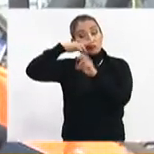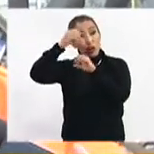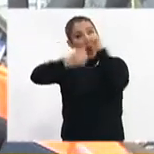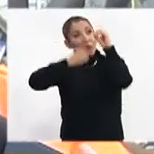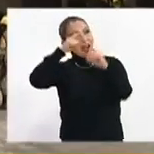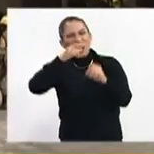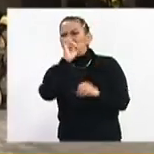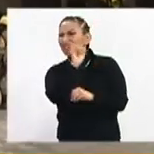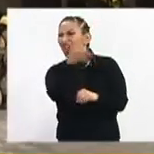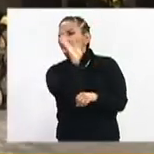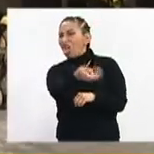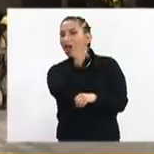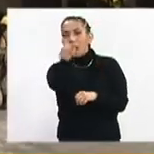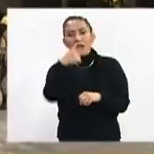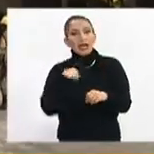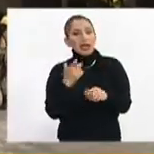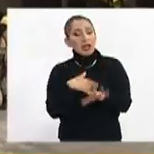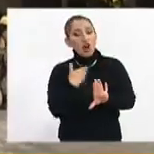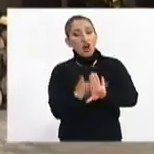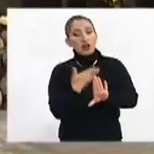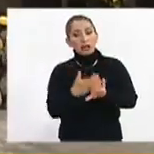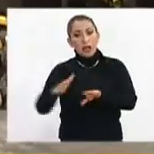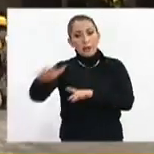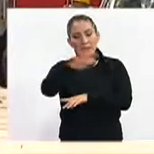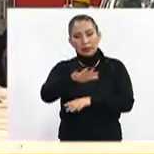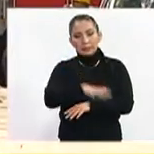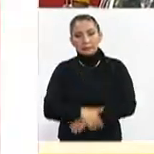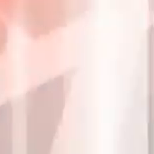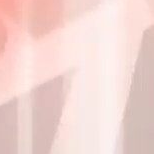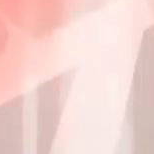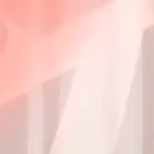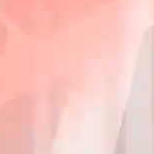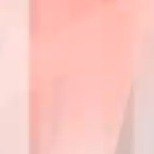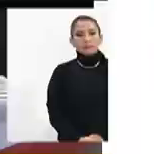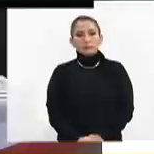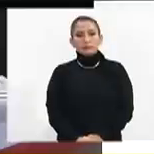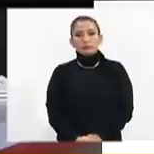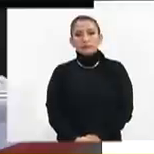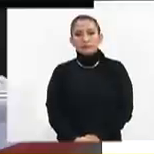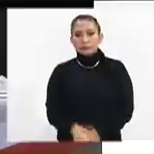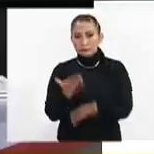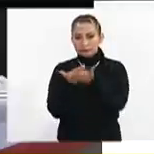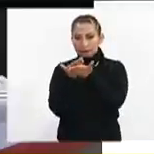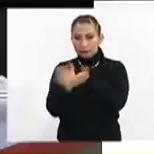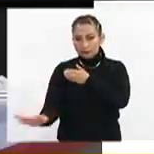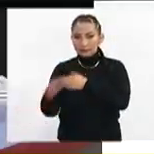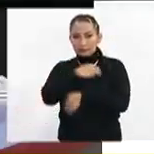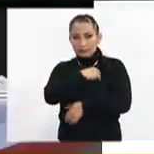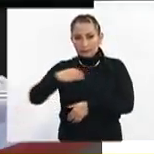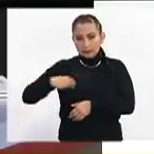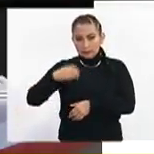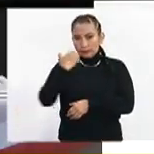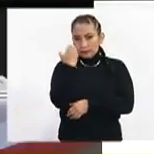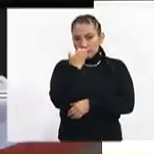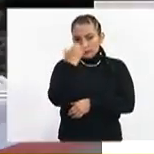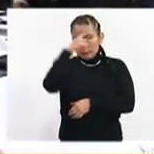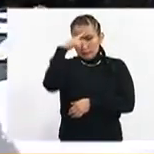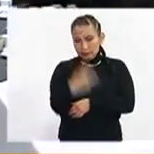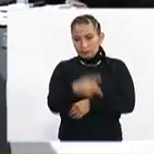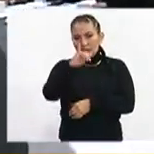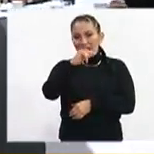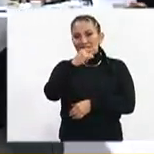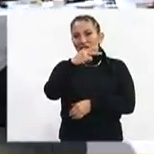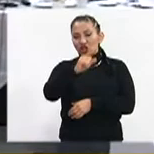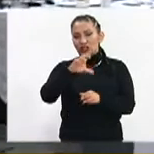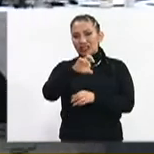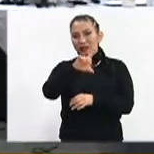responsables de obra y delitos contra el ambiente. Por su parte, integrantes del Colegio Mexicano de Ingenieros